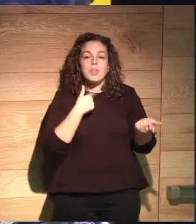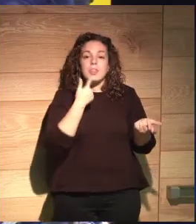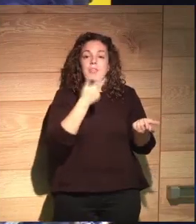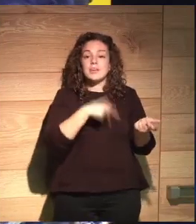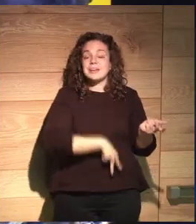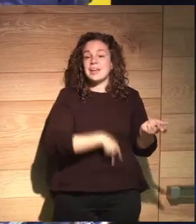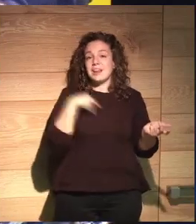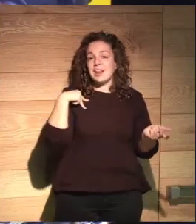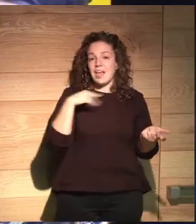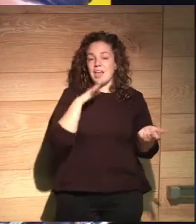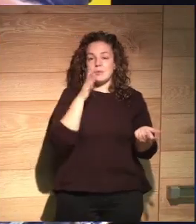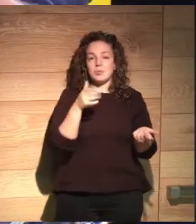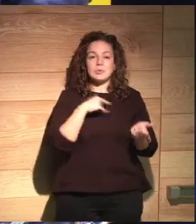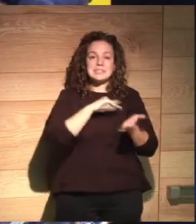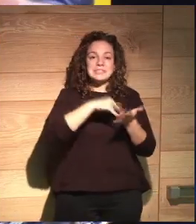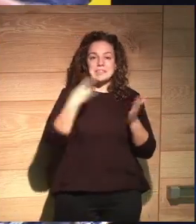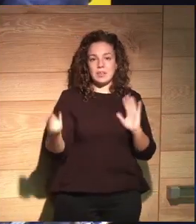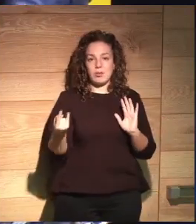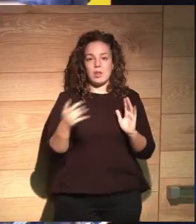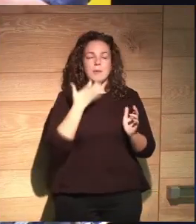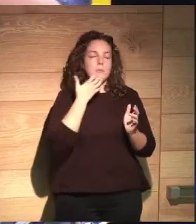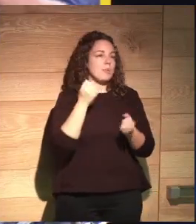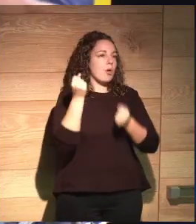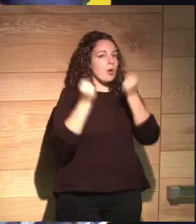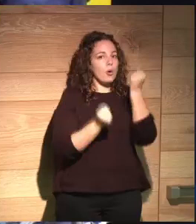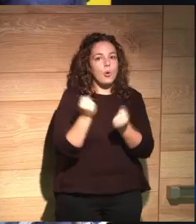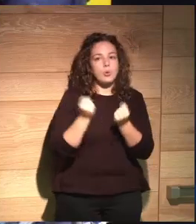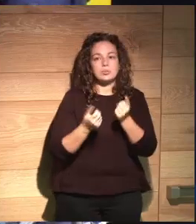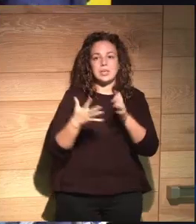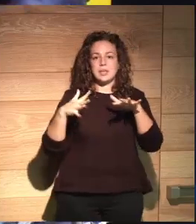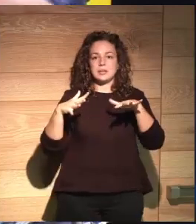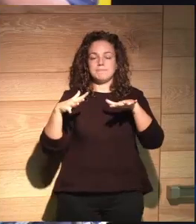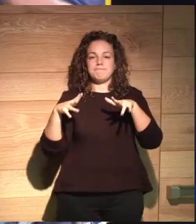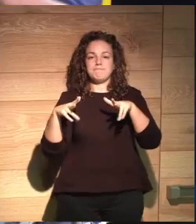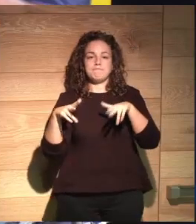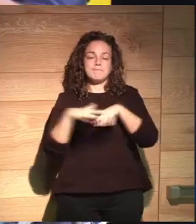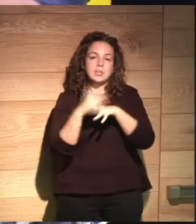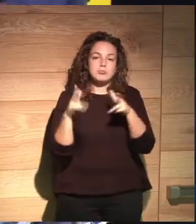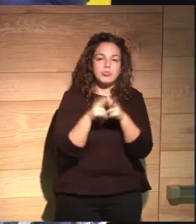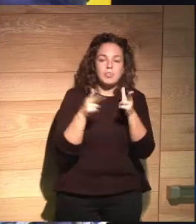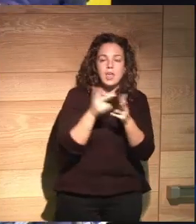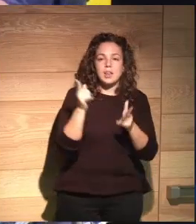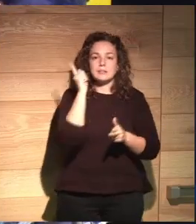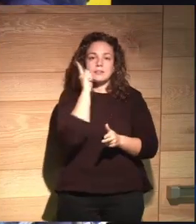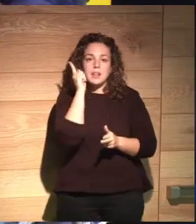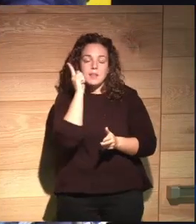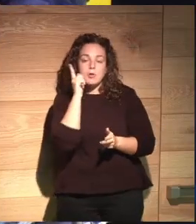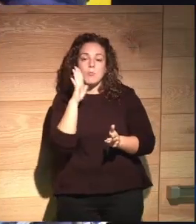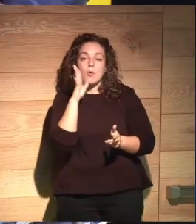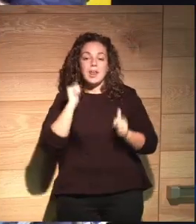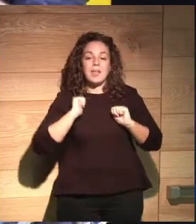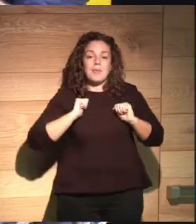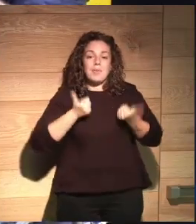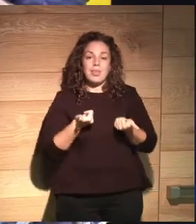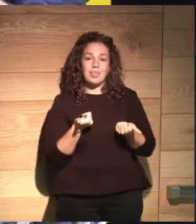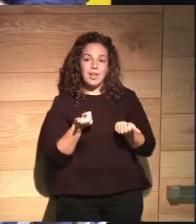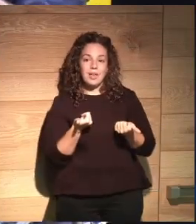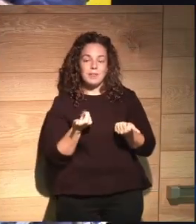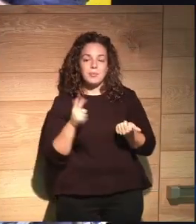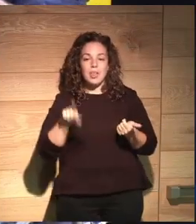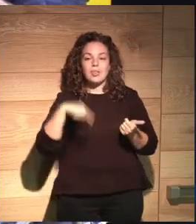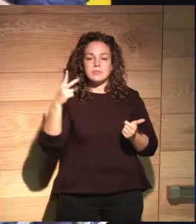en general es como una tecnología el coche las redes sociales los celulares que empieza en una manera y después